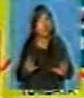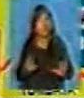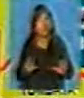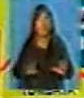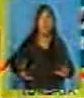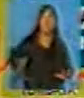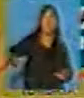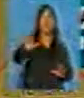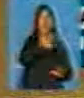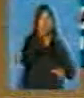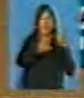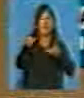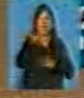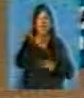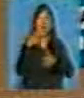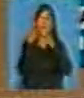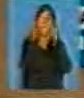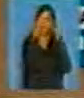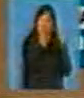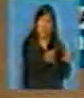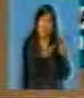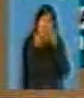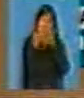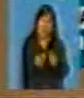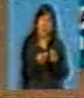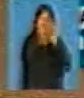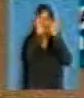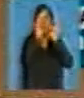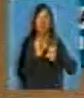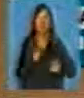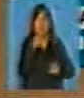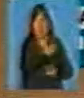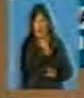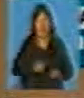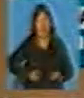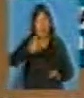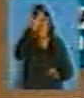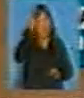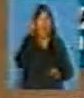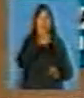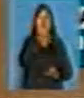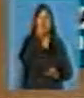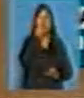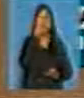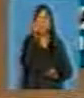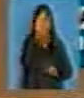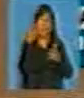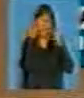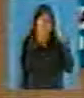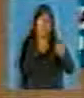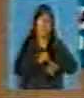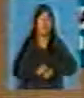la ciudadanía ha votado en favor del proyecto del gobernador Morales y del presidente Mauricio Macri.